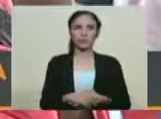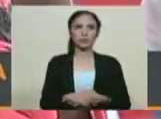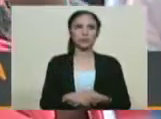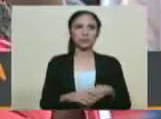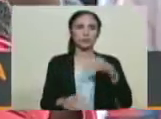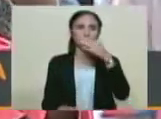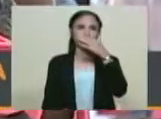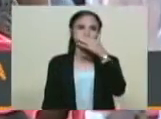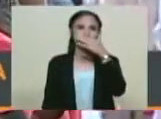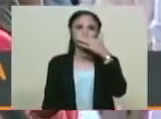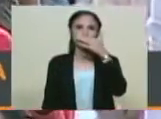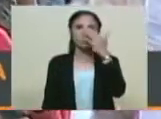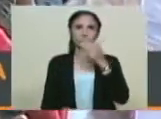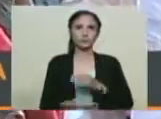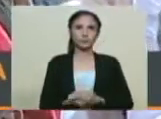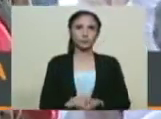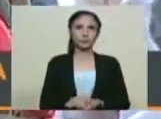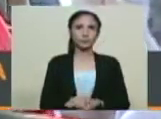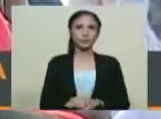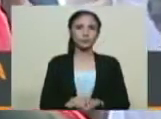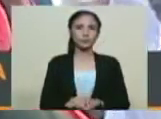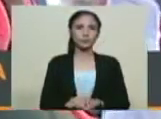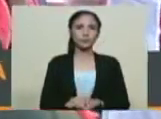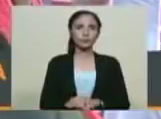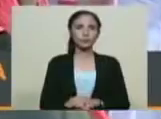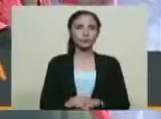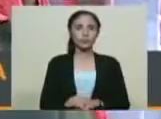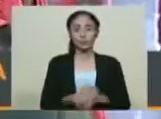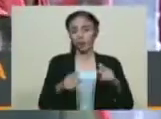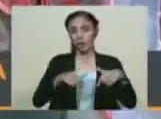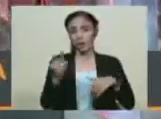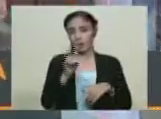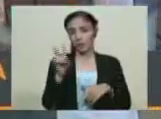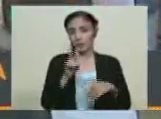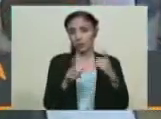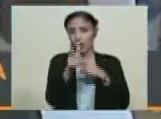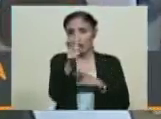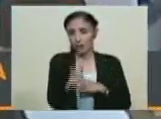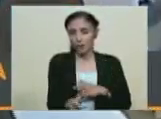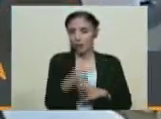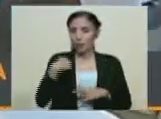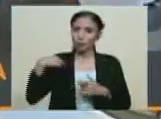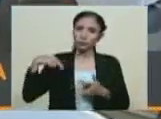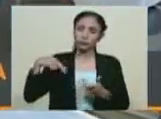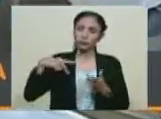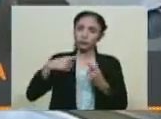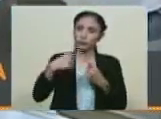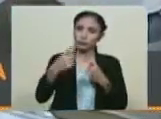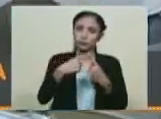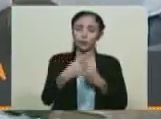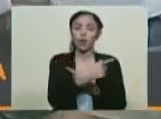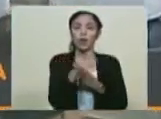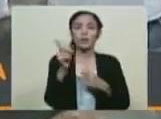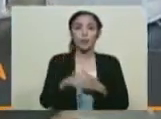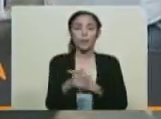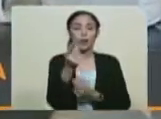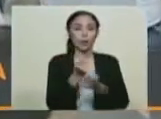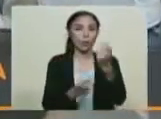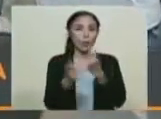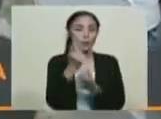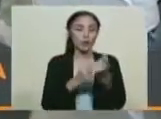política. Nadie va a mandar en Venezuela, sino los venezolanos. Y la independencia económica,